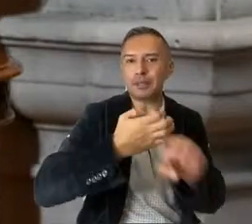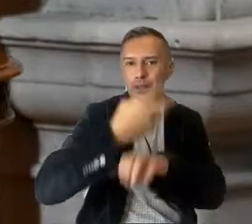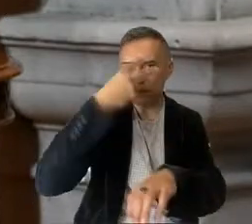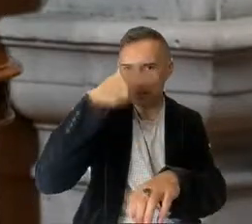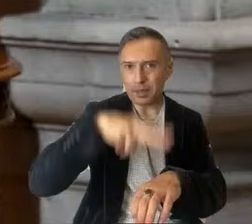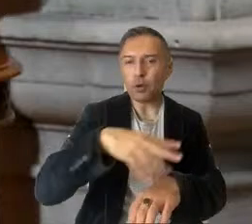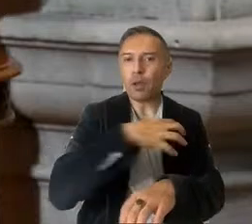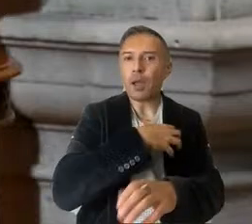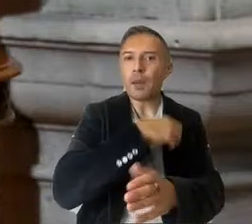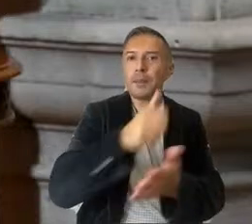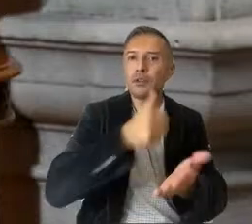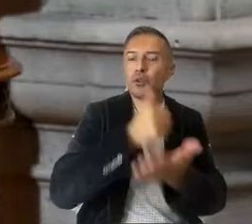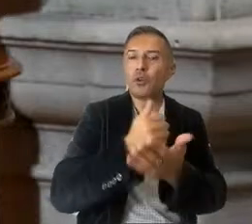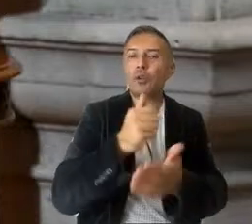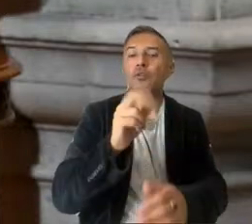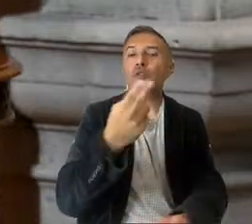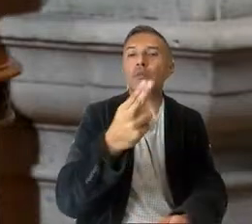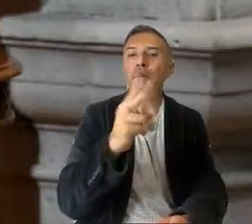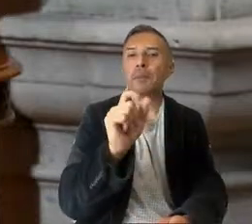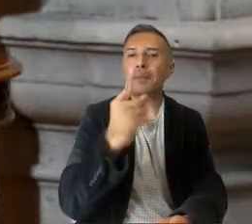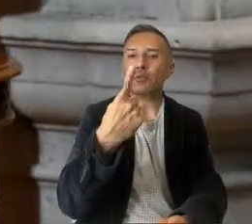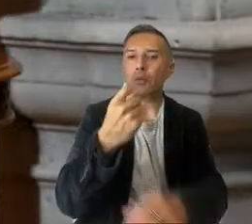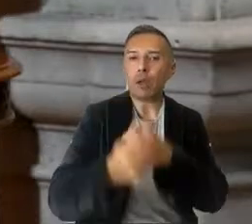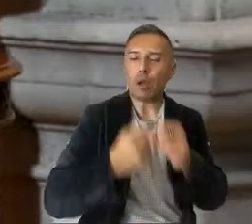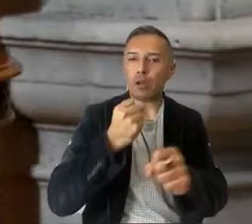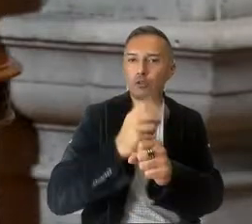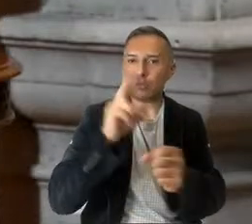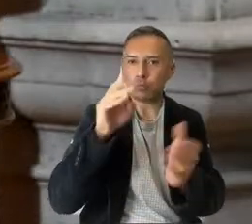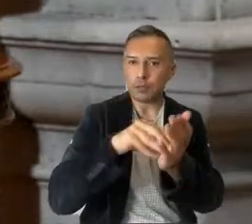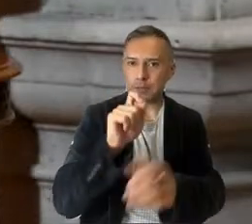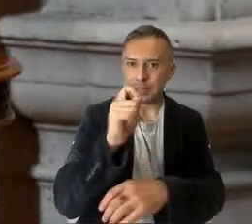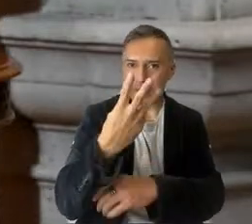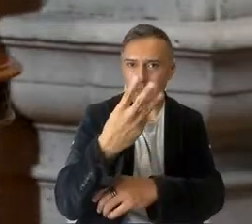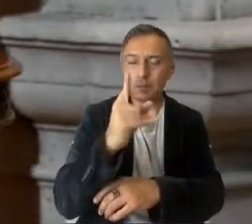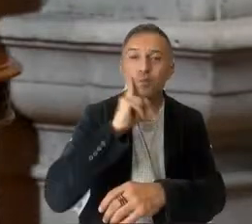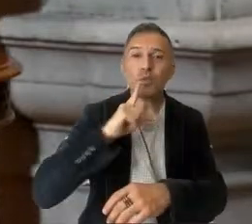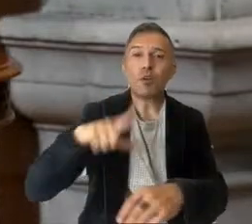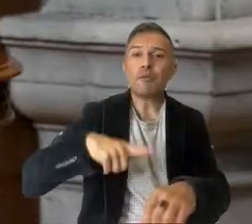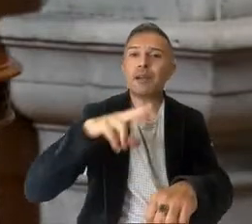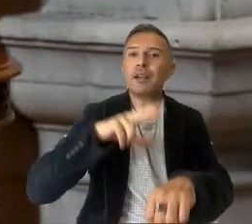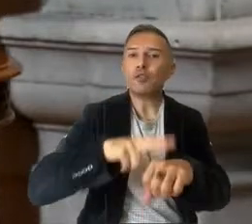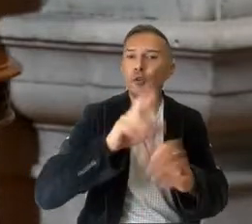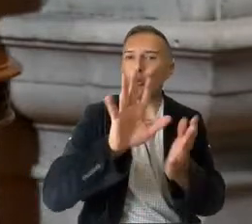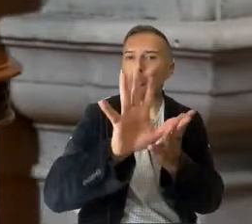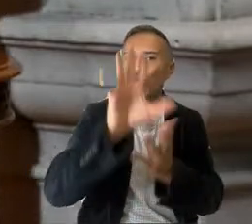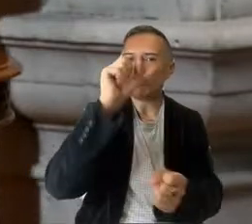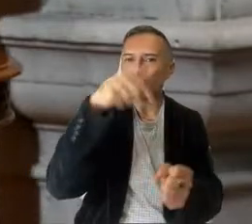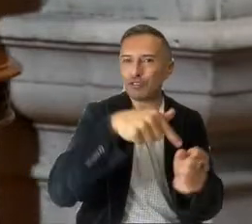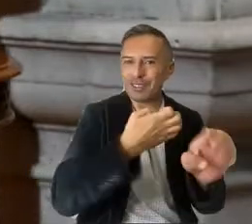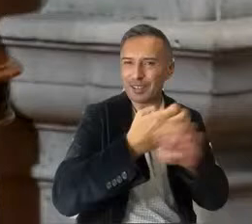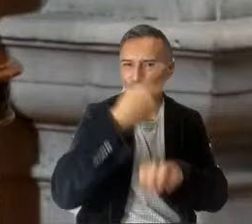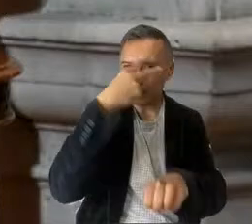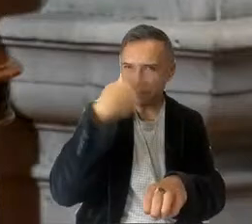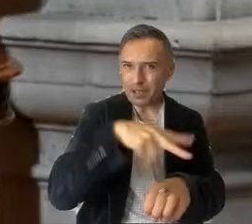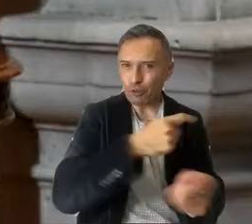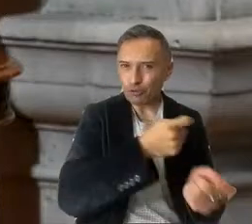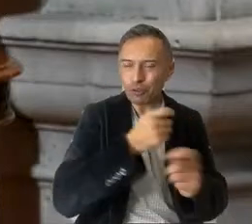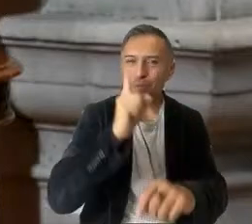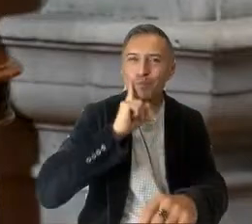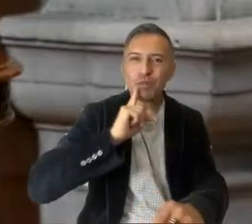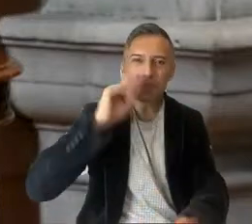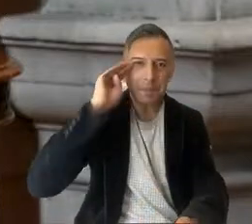México, a los 21 días del mes de noviembre del año 2023. La gobernadora constitucional del Estado de